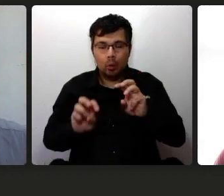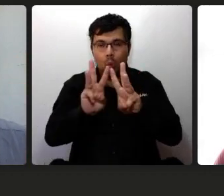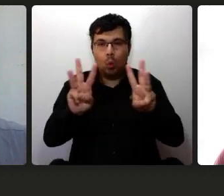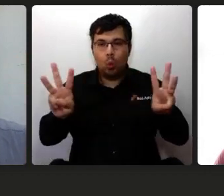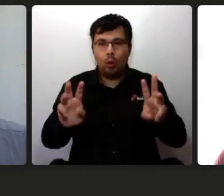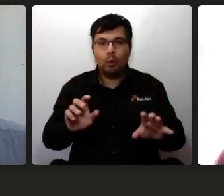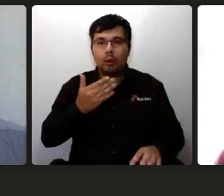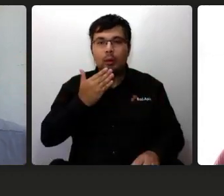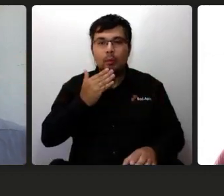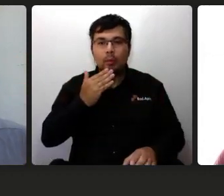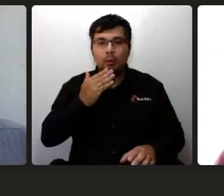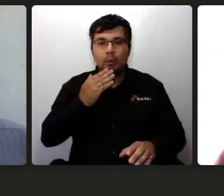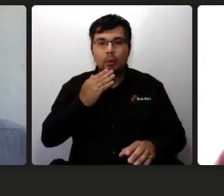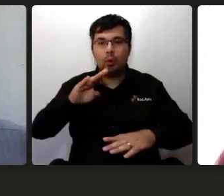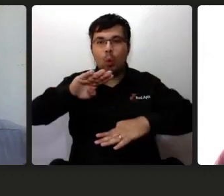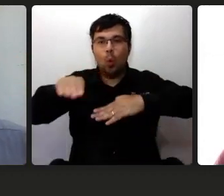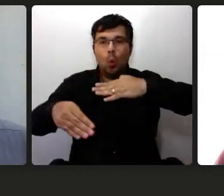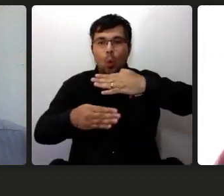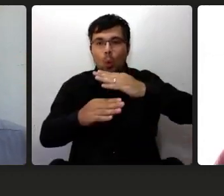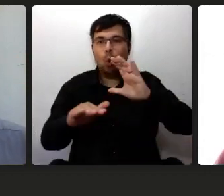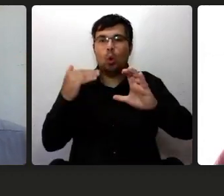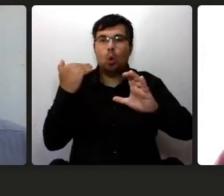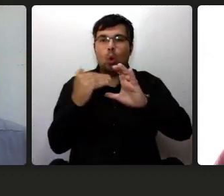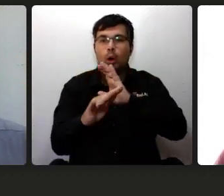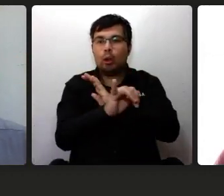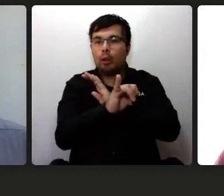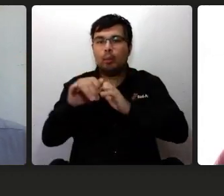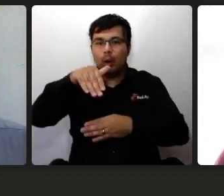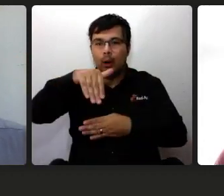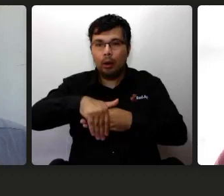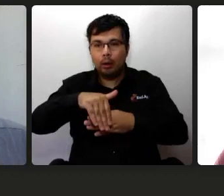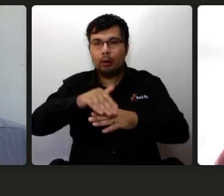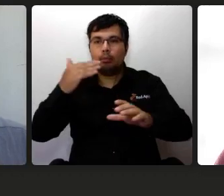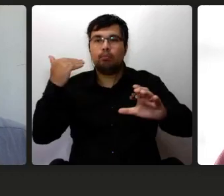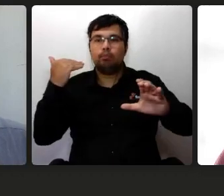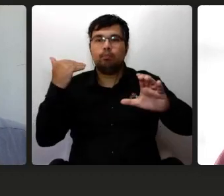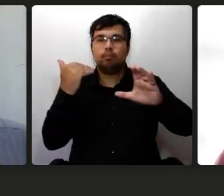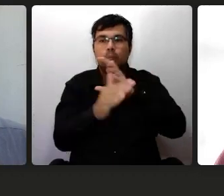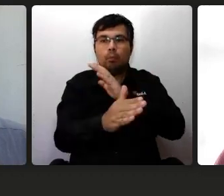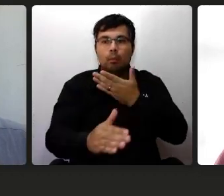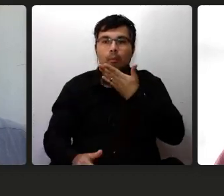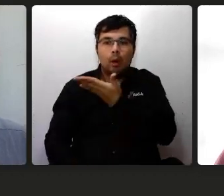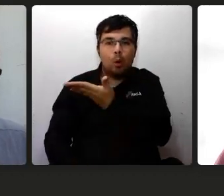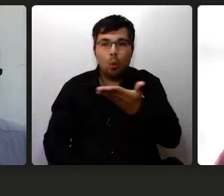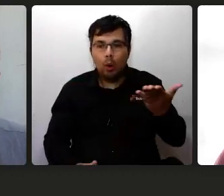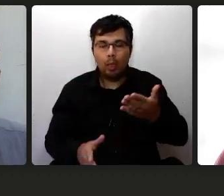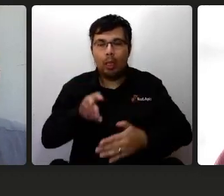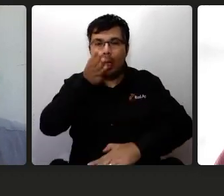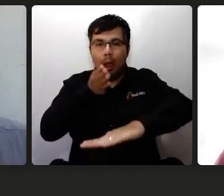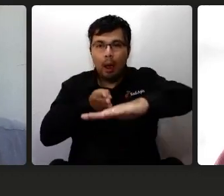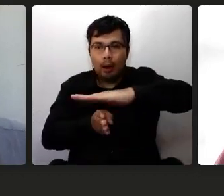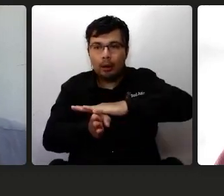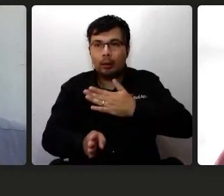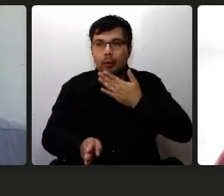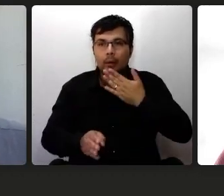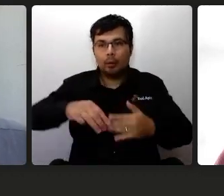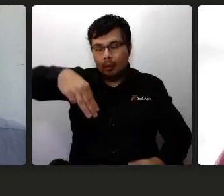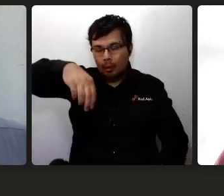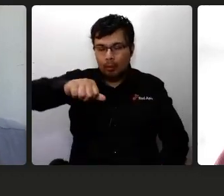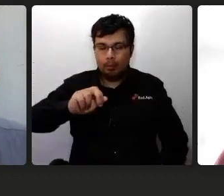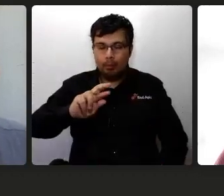el correo que vamos a enviar por la tarde con las presentaciones para que también puedan tener acceso a ella desde ahí y finalmente, como nos invita